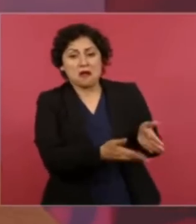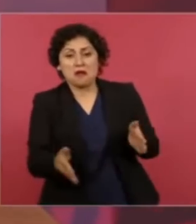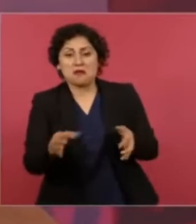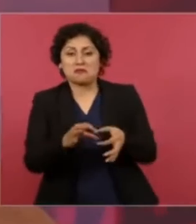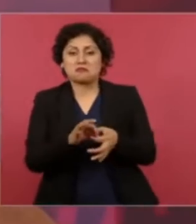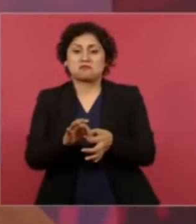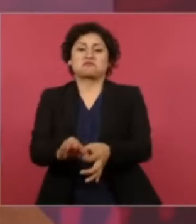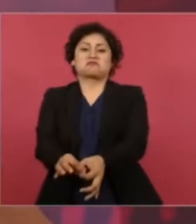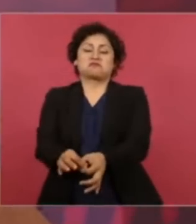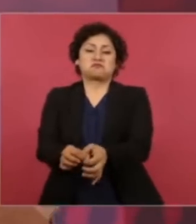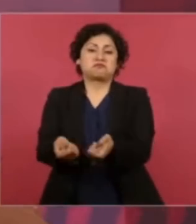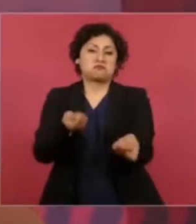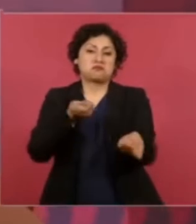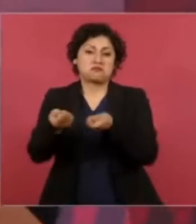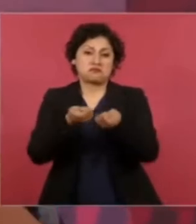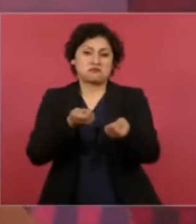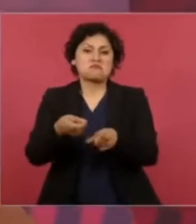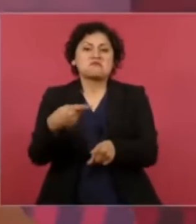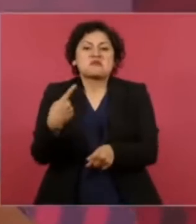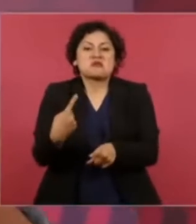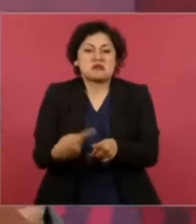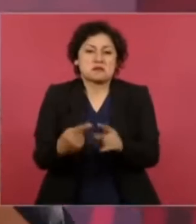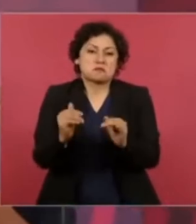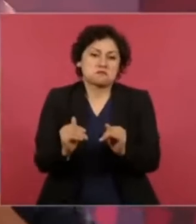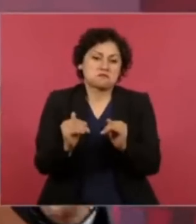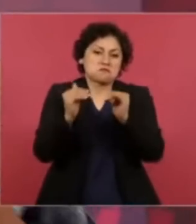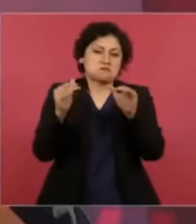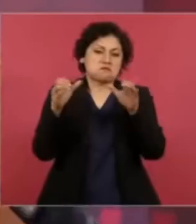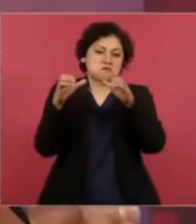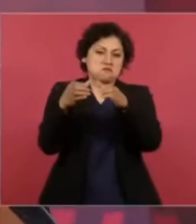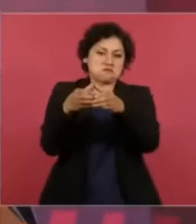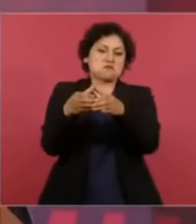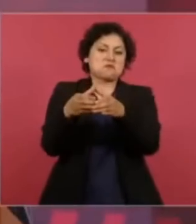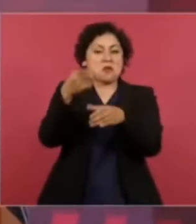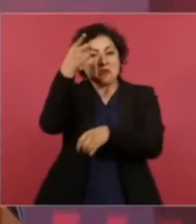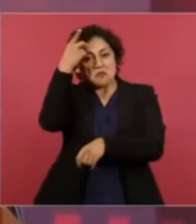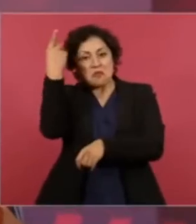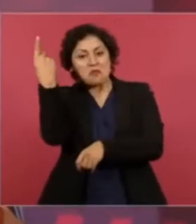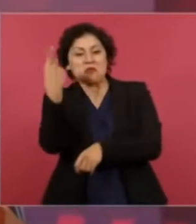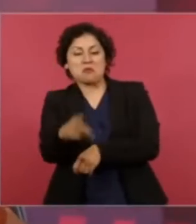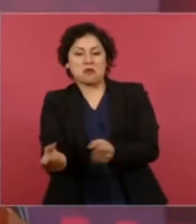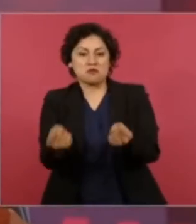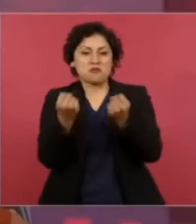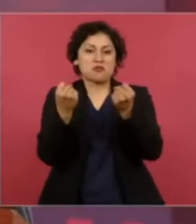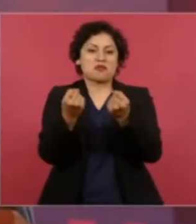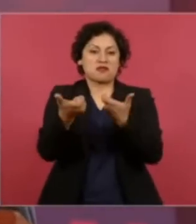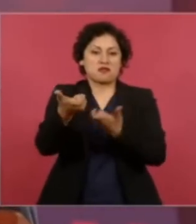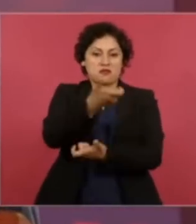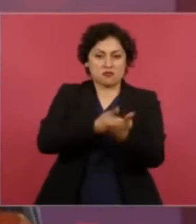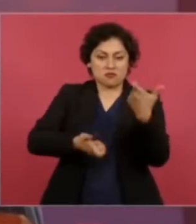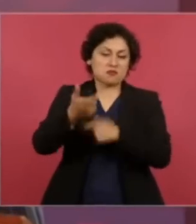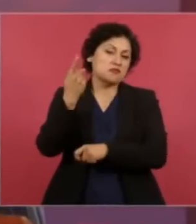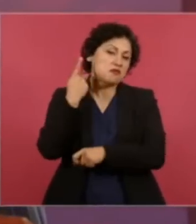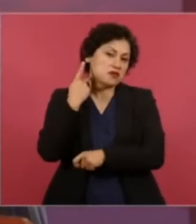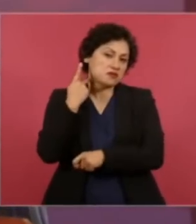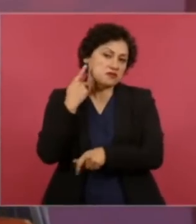por la mafia del poder económico y del poder político.